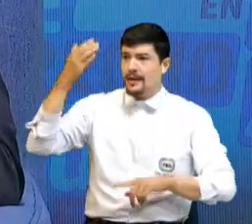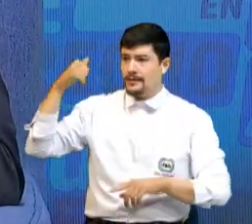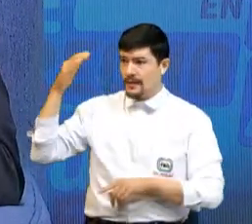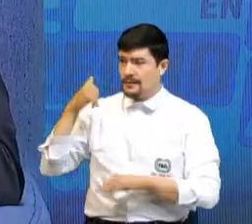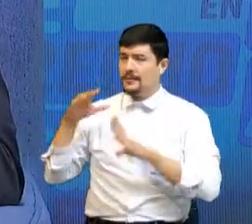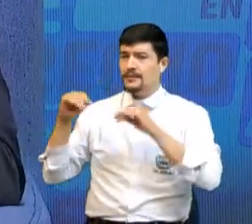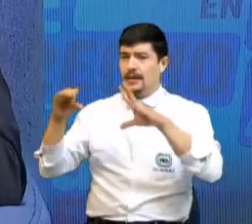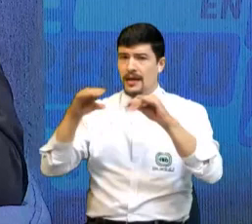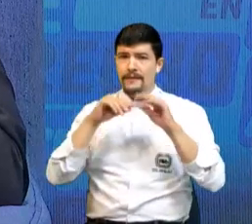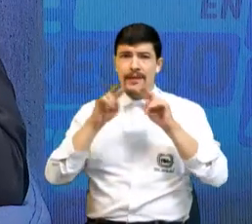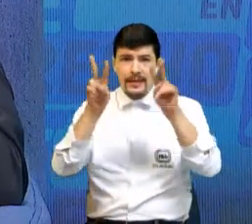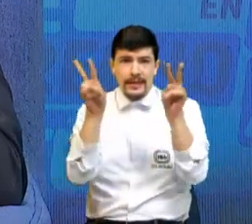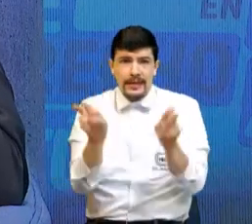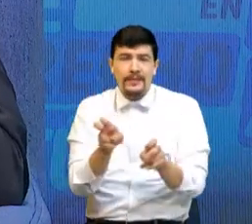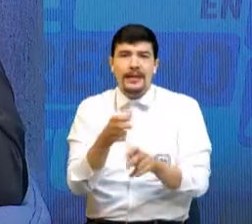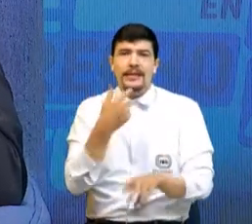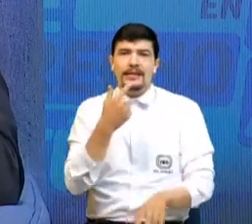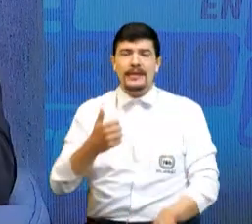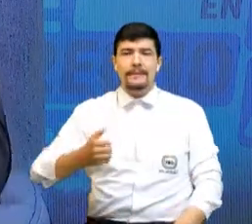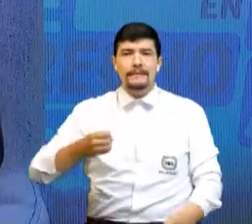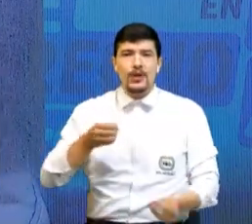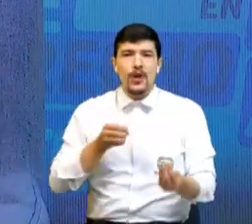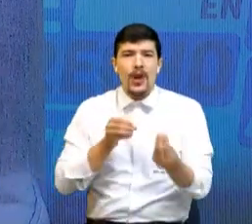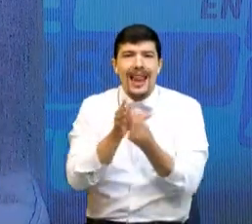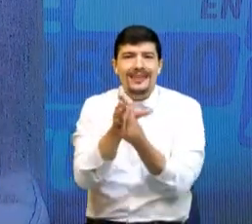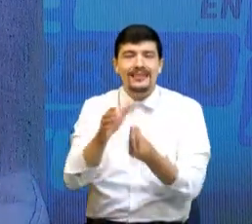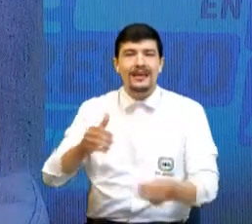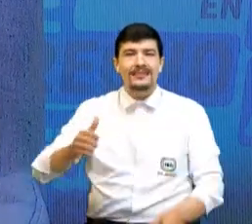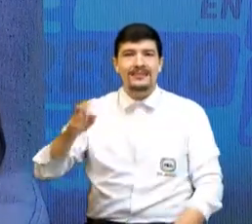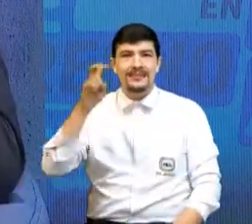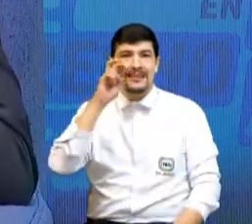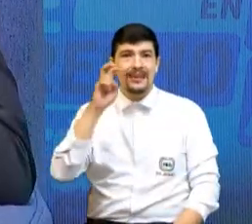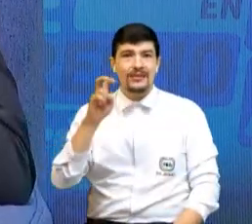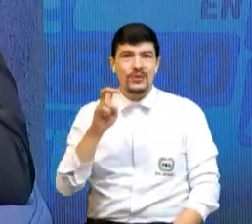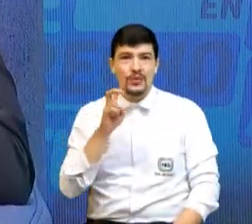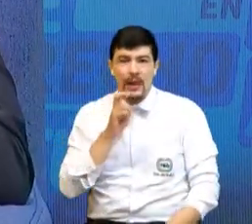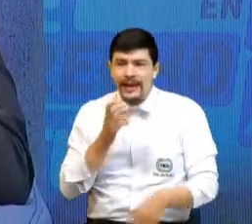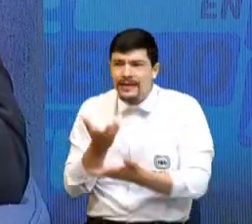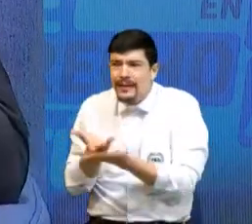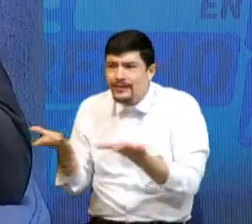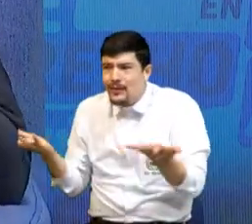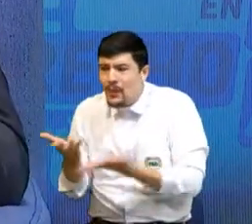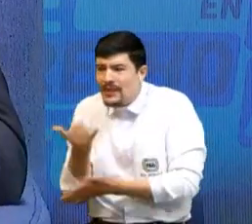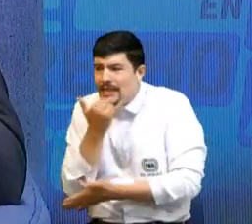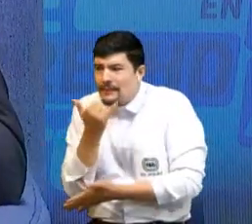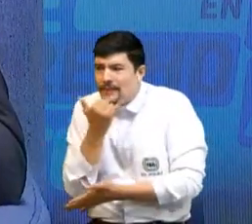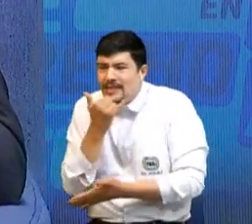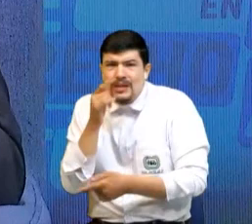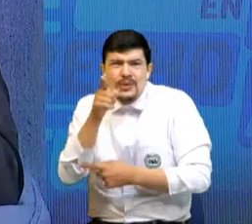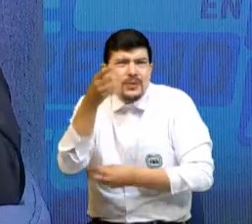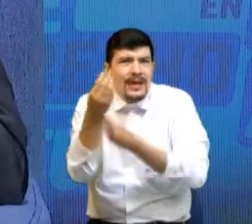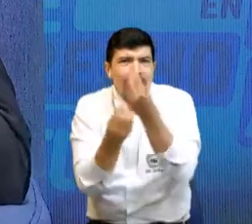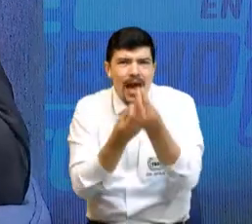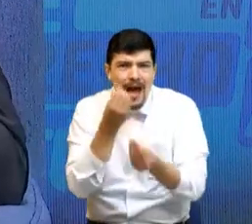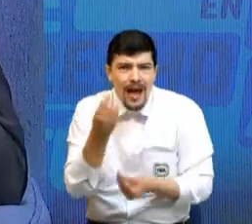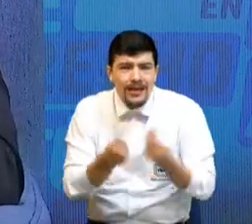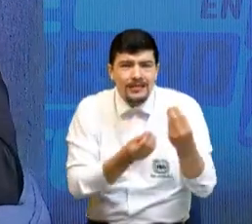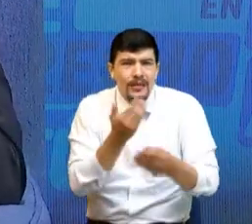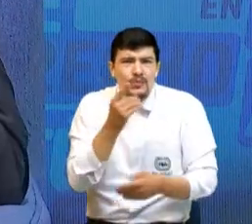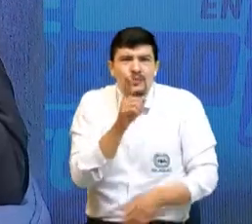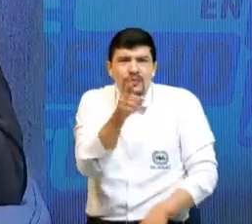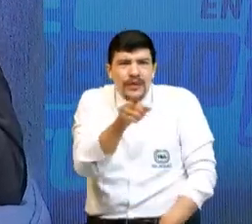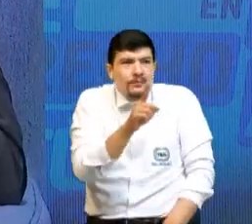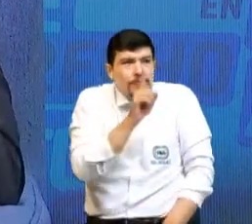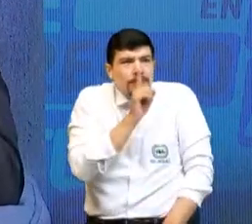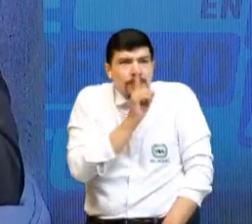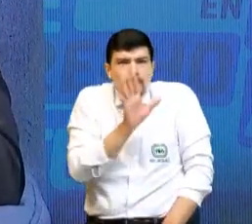y tiene que ver con los abusos sexuales y particularmente en dónde suceden, qué es lo que usted debe hacer, si usted está callado, si